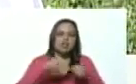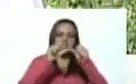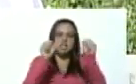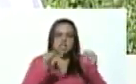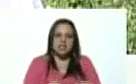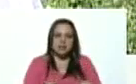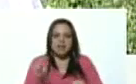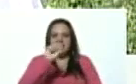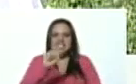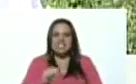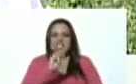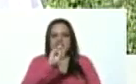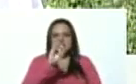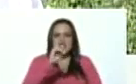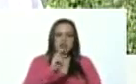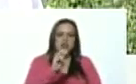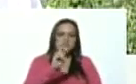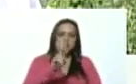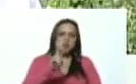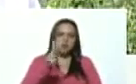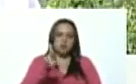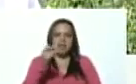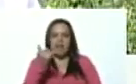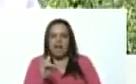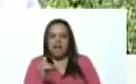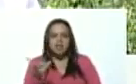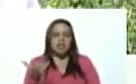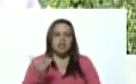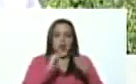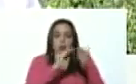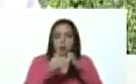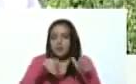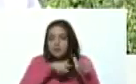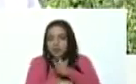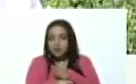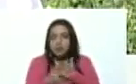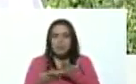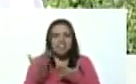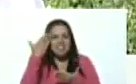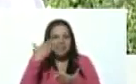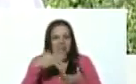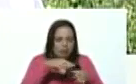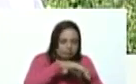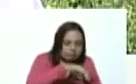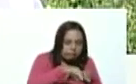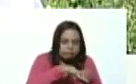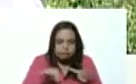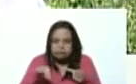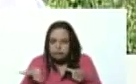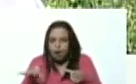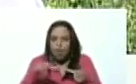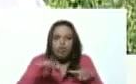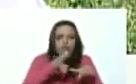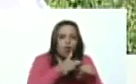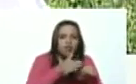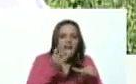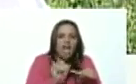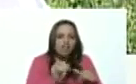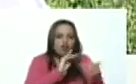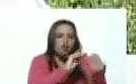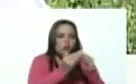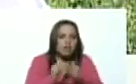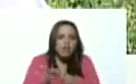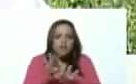tiene las comunas, para georreferenciar las comunas y los consejos comunales y las familias